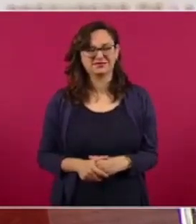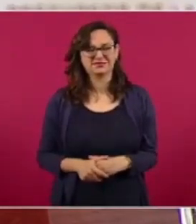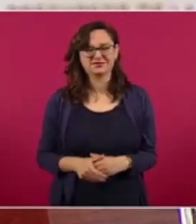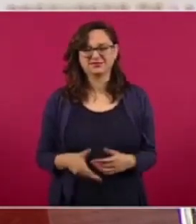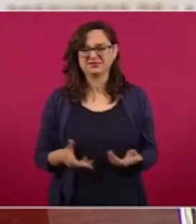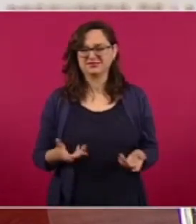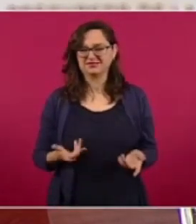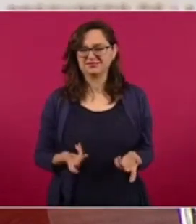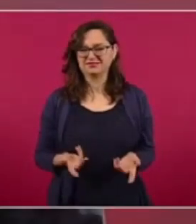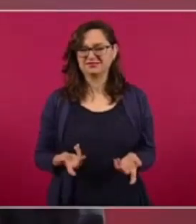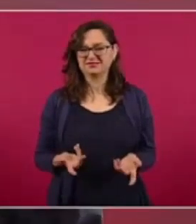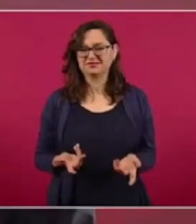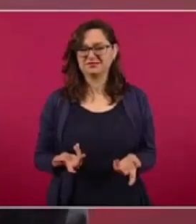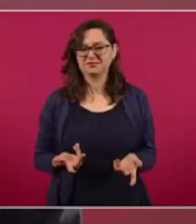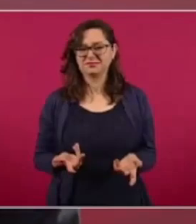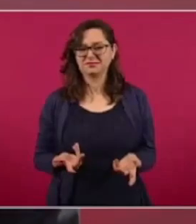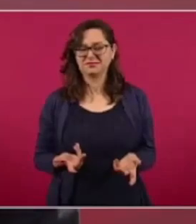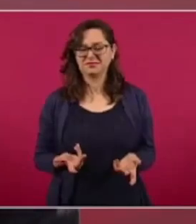¿Estamos hablando de